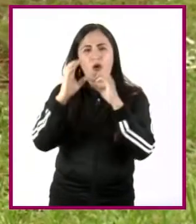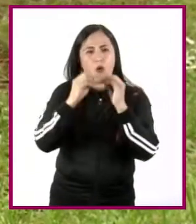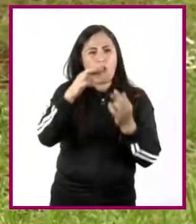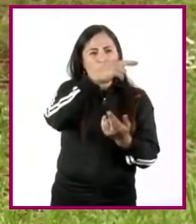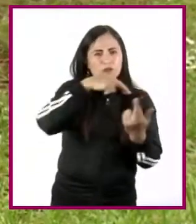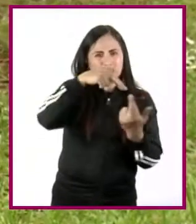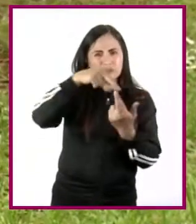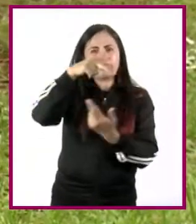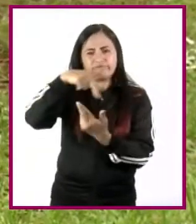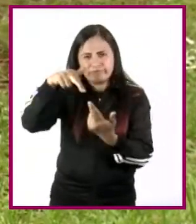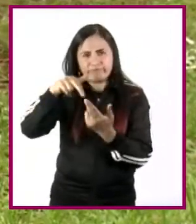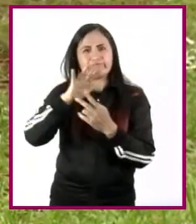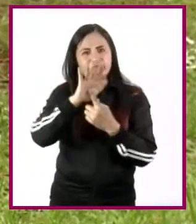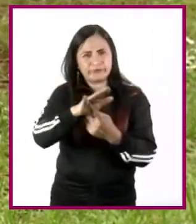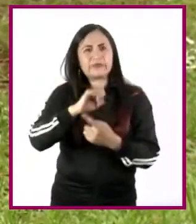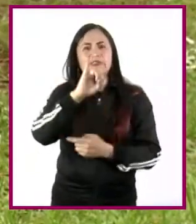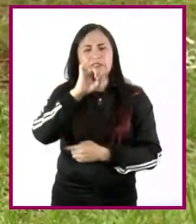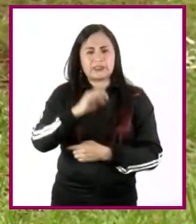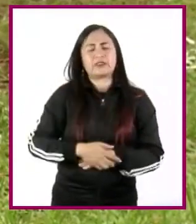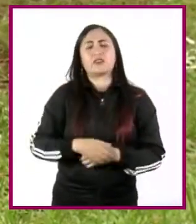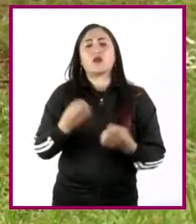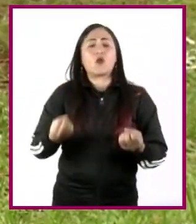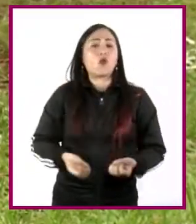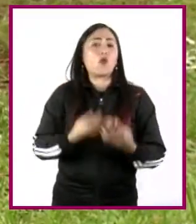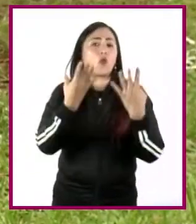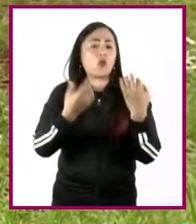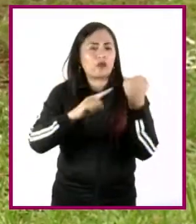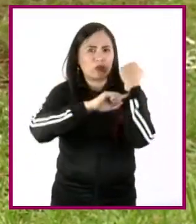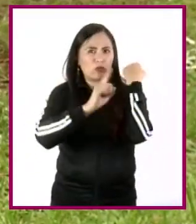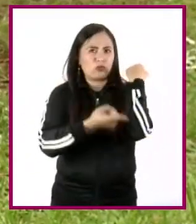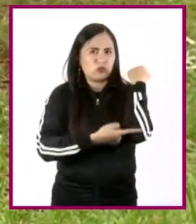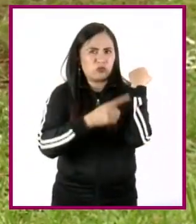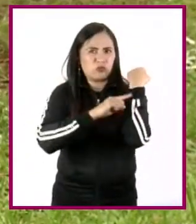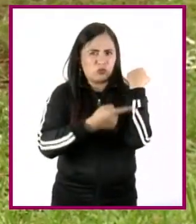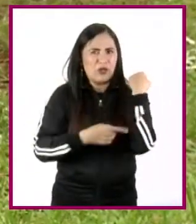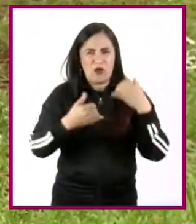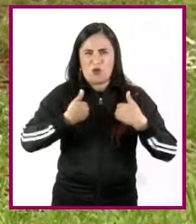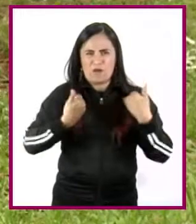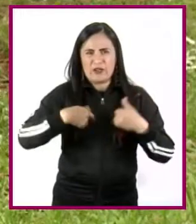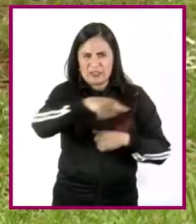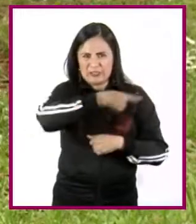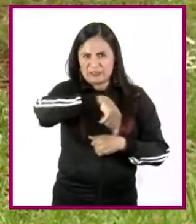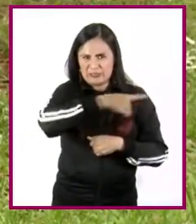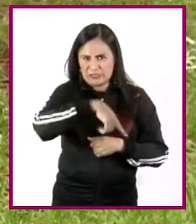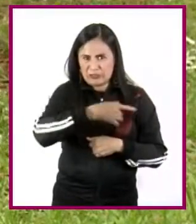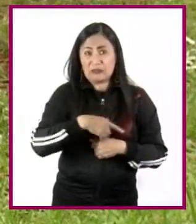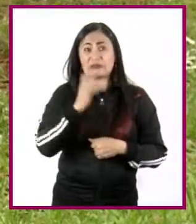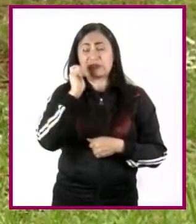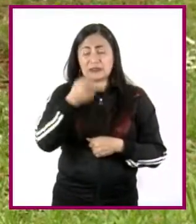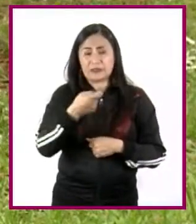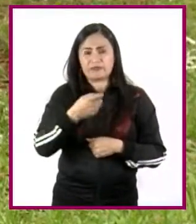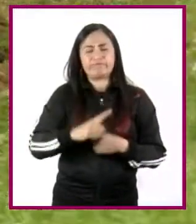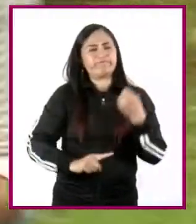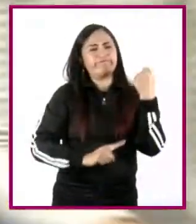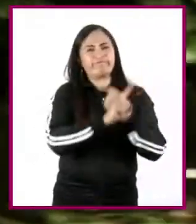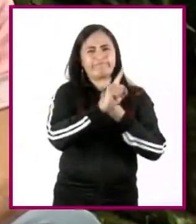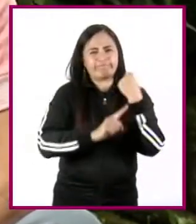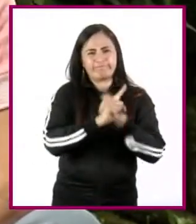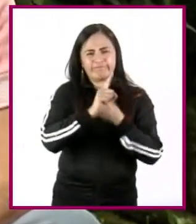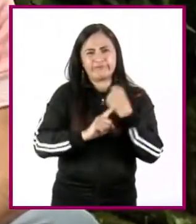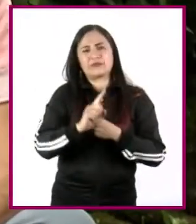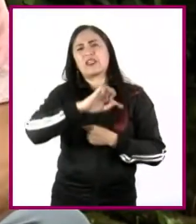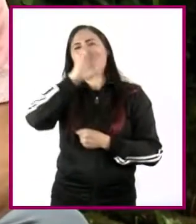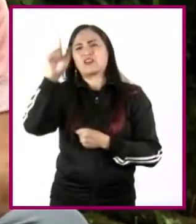Así es. Datos como la tasa de fecundidad adolescente dejan ver que este problema va de la mano con el nivel de